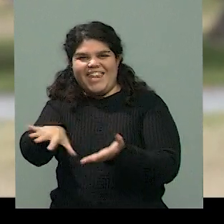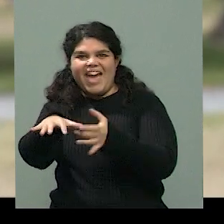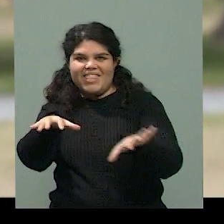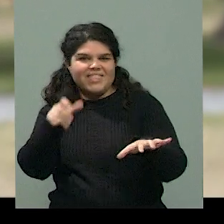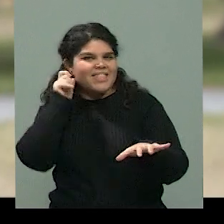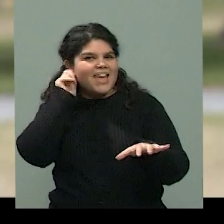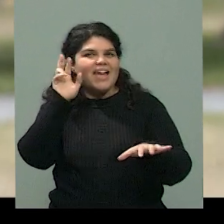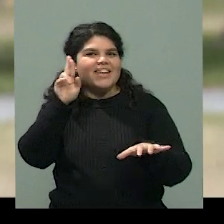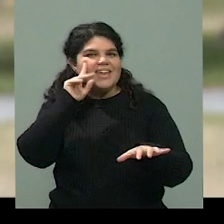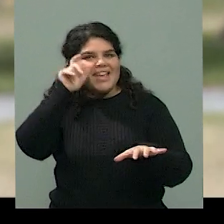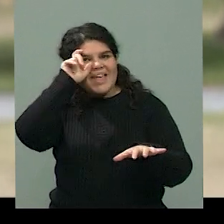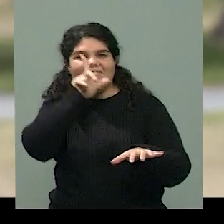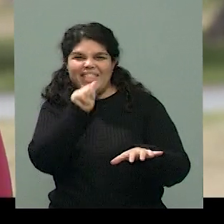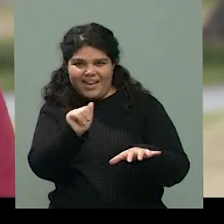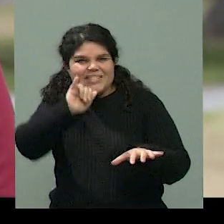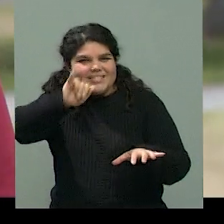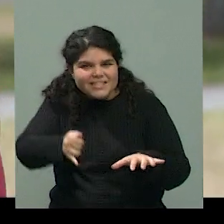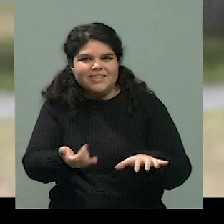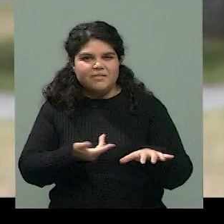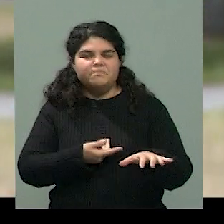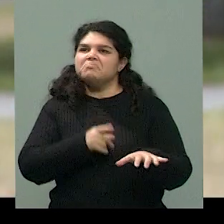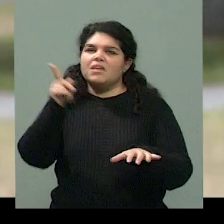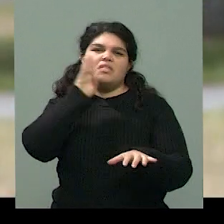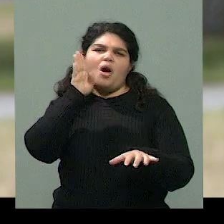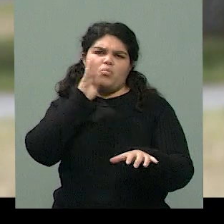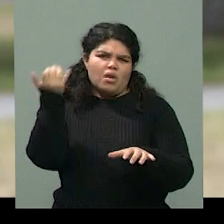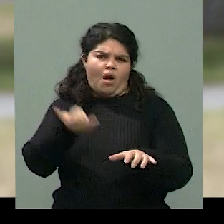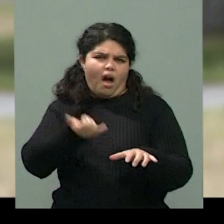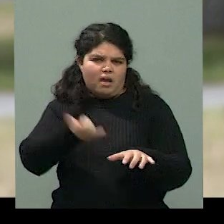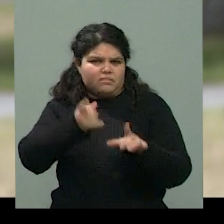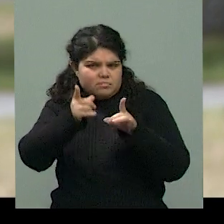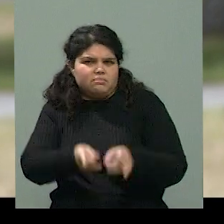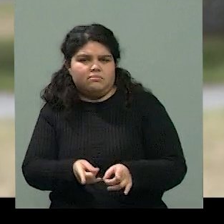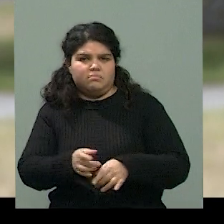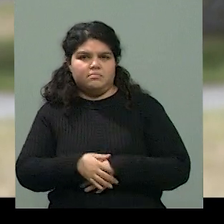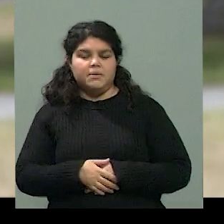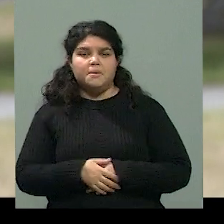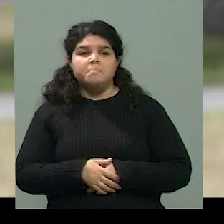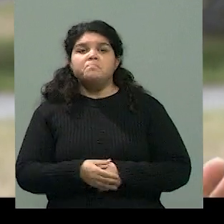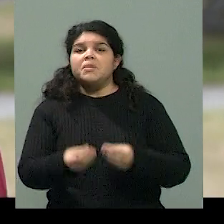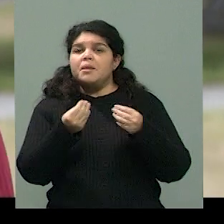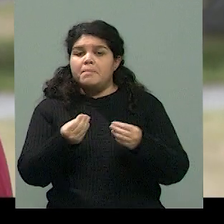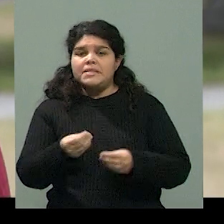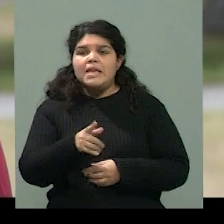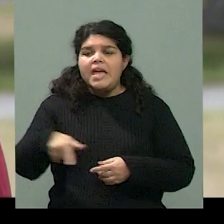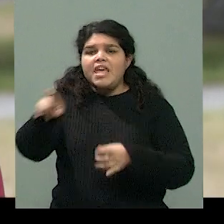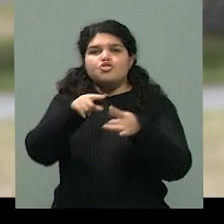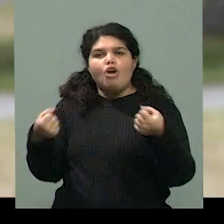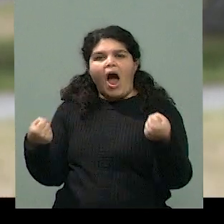muchos problemas, ¿no? Pero hay cosas básicas que tienen que ver con un grado de bienestar en la que están de